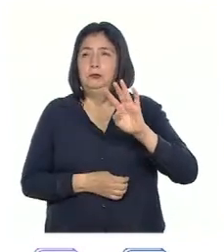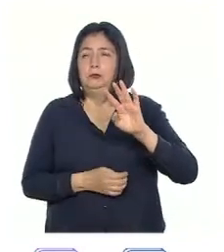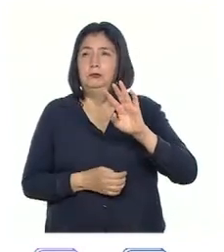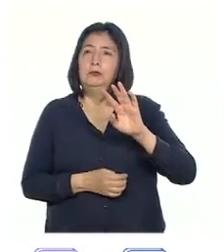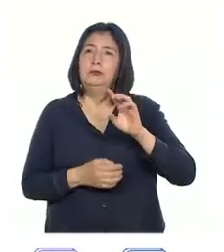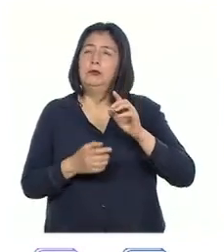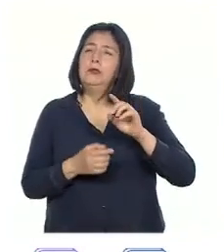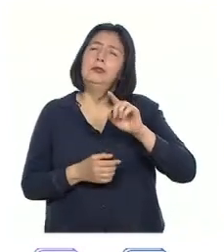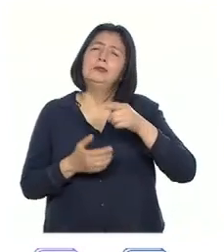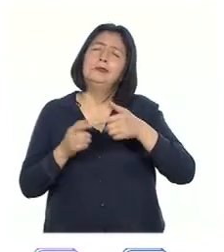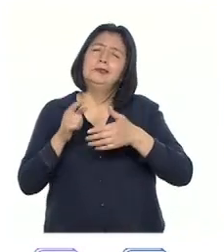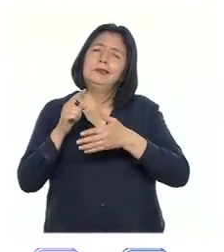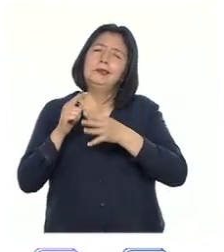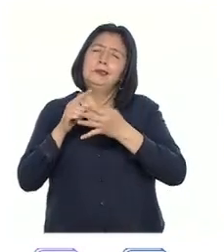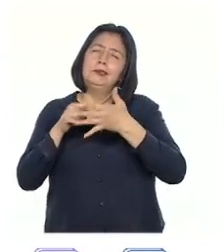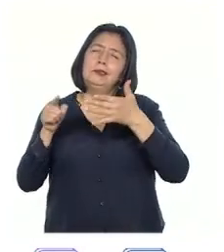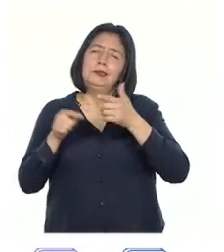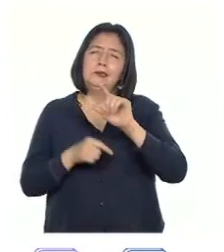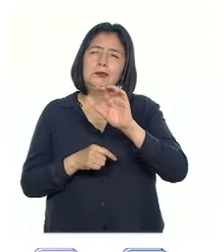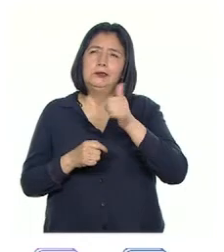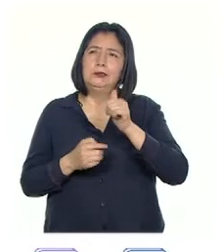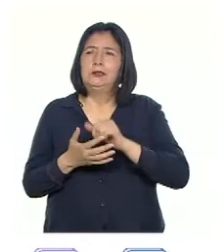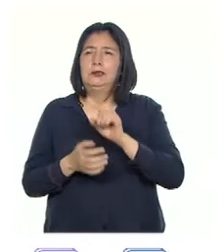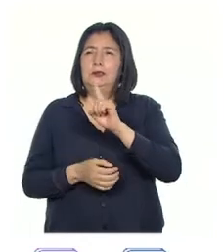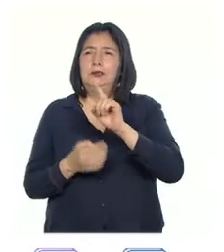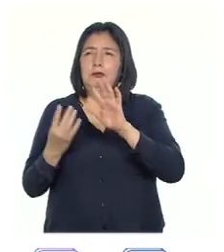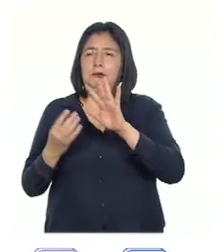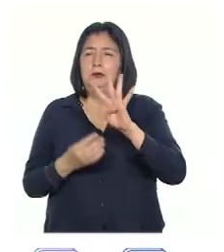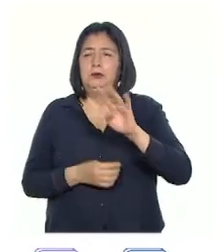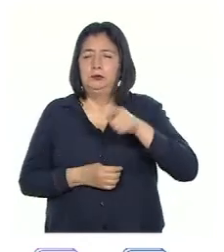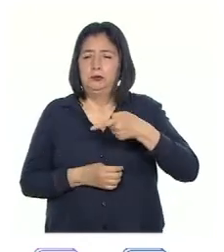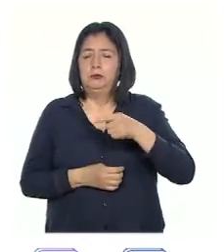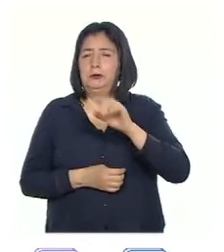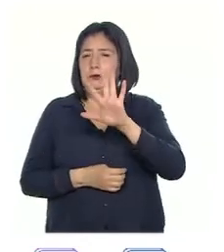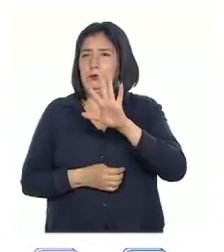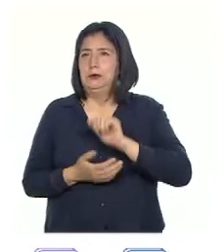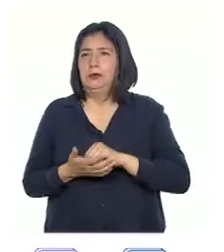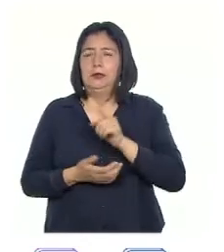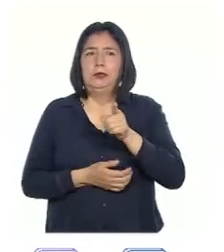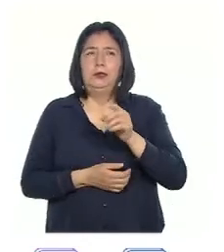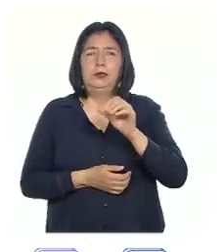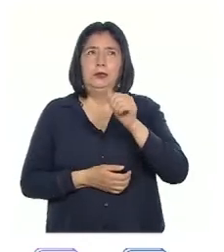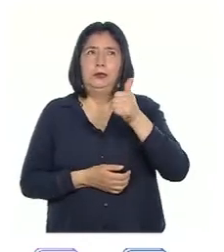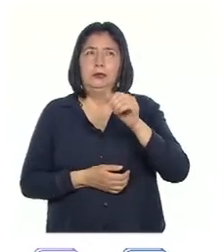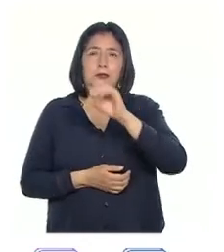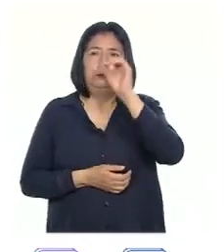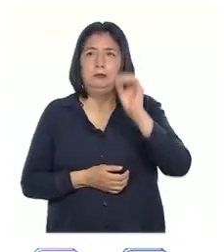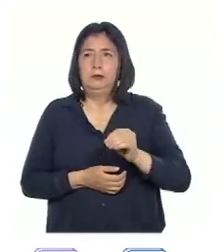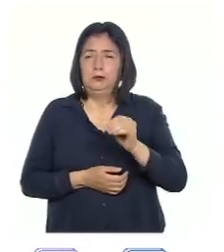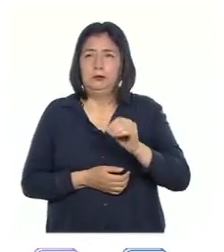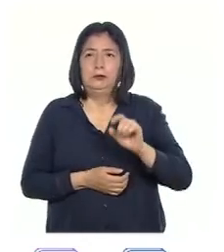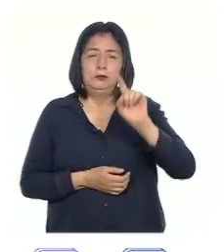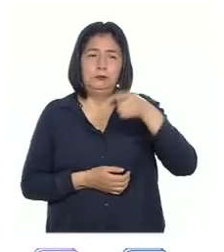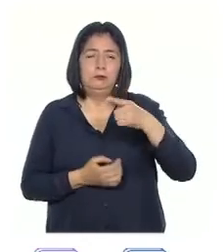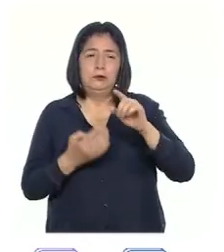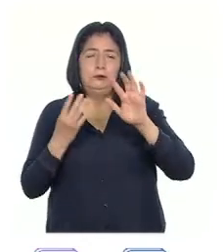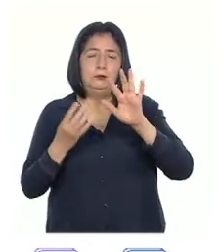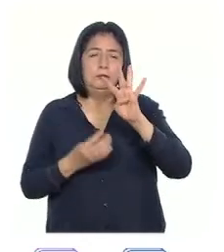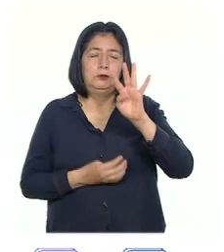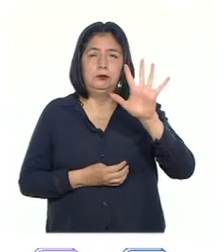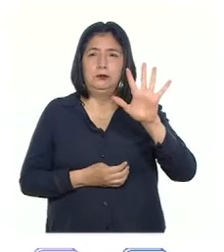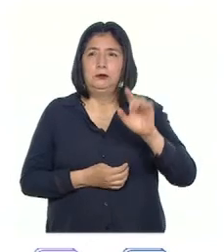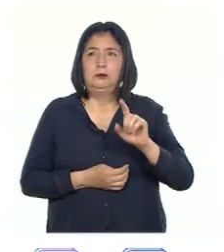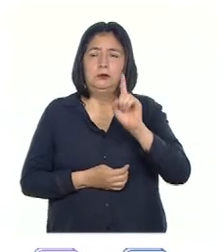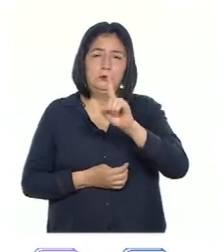1945 entre 10 es 194,5. Entonces, el 10% de 1945